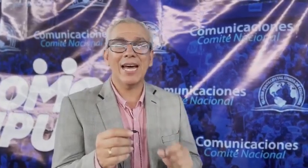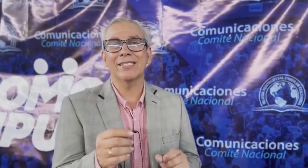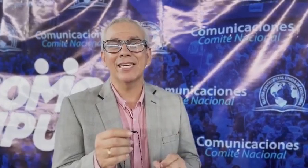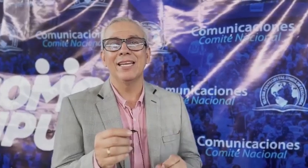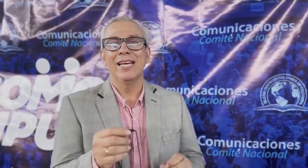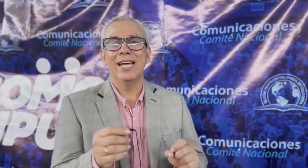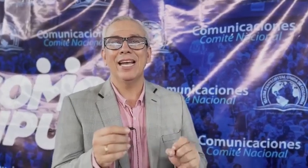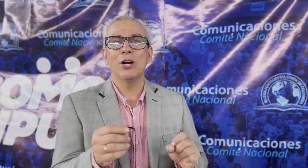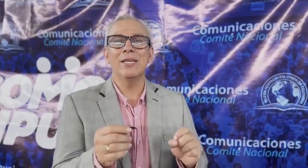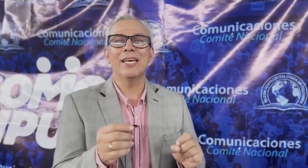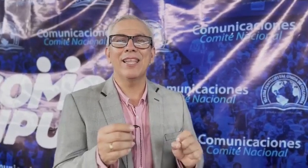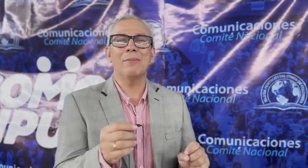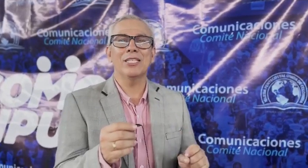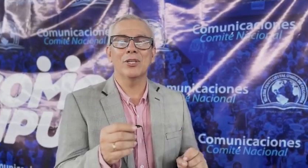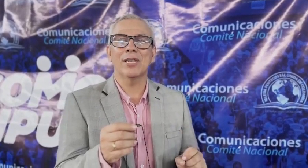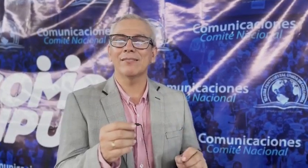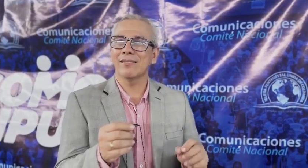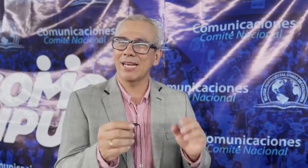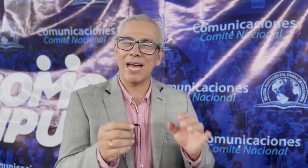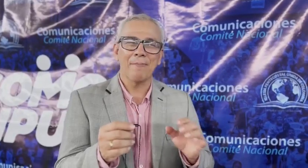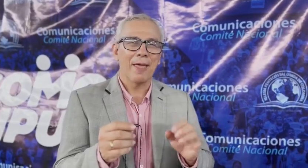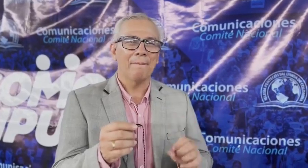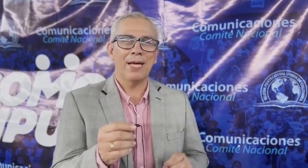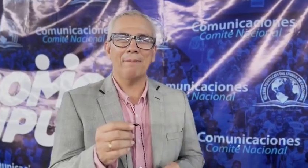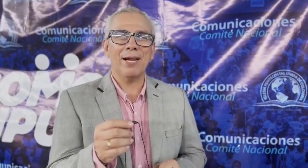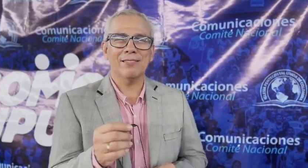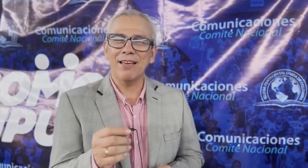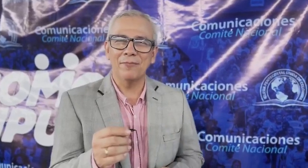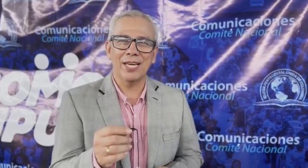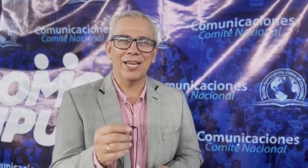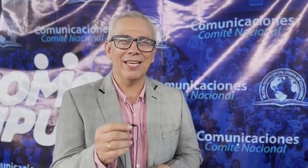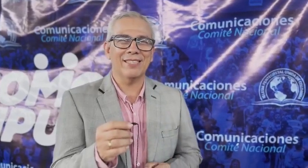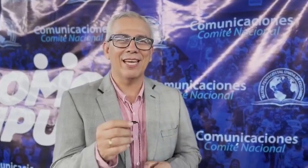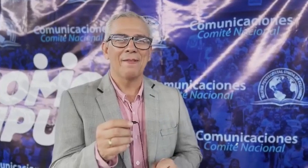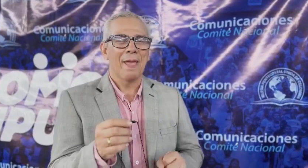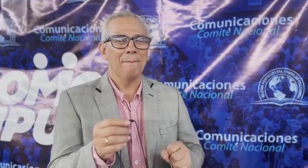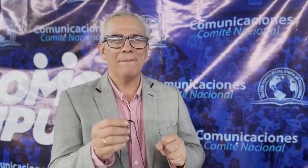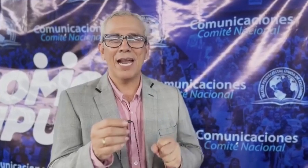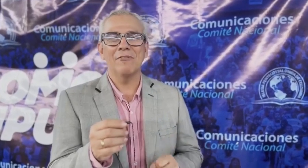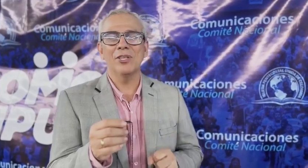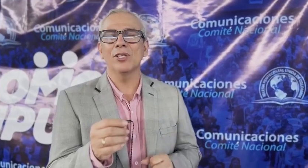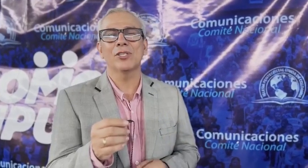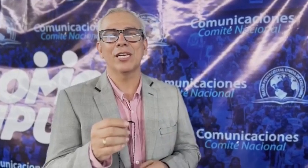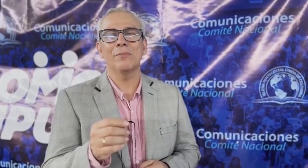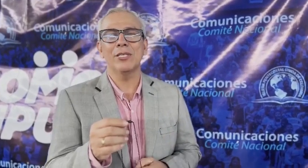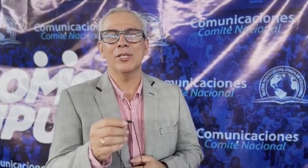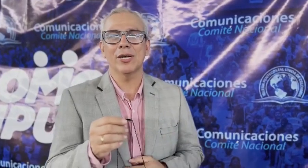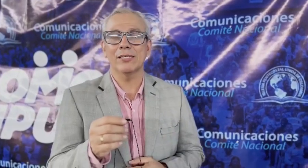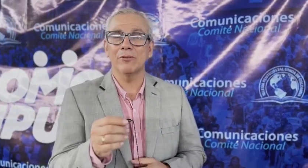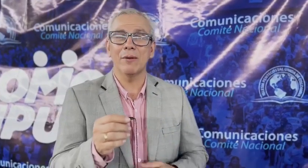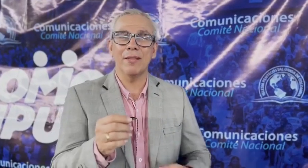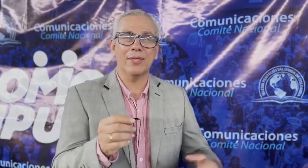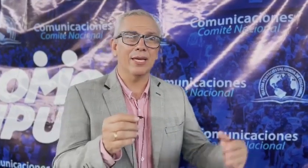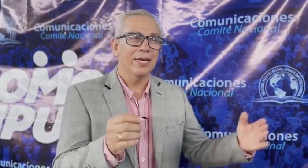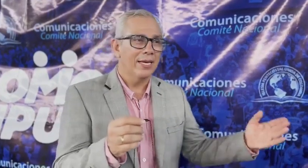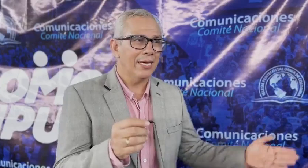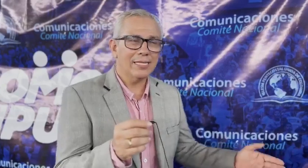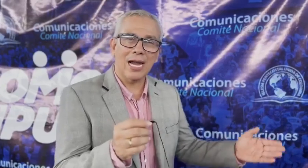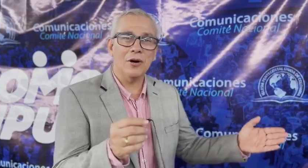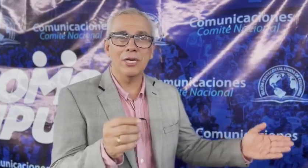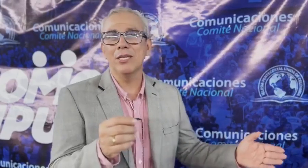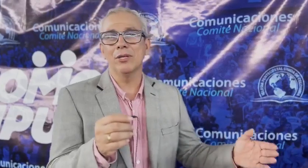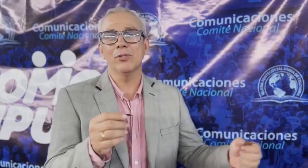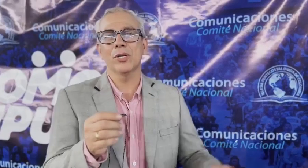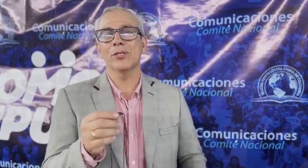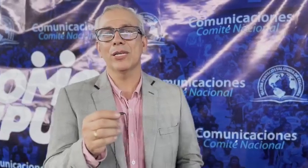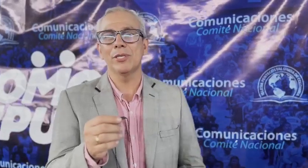esta tarde, el Comité de Damas Dorcas estará presente en este maravilloso servicio que seguramente